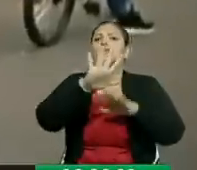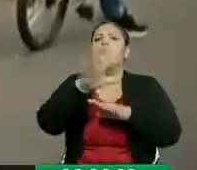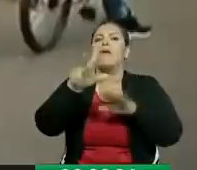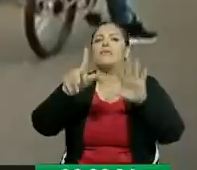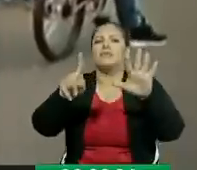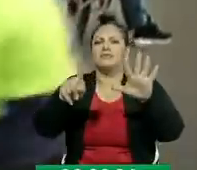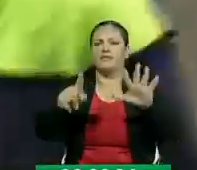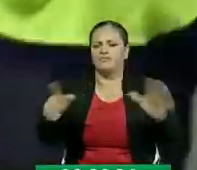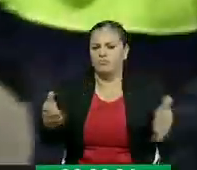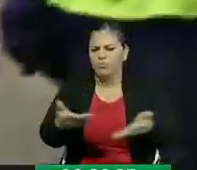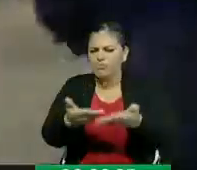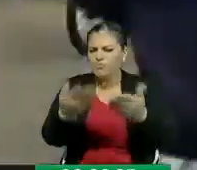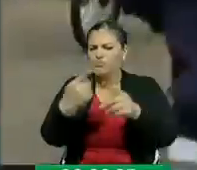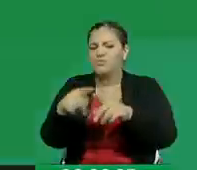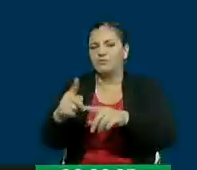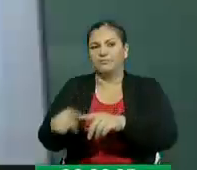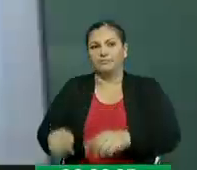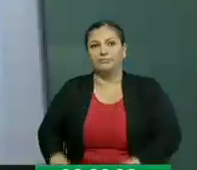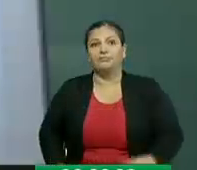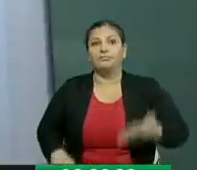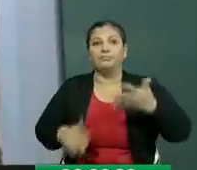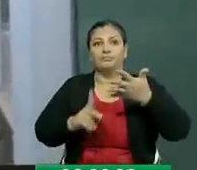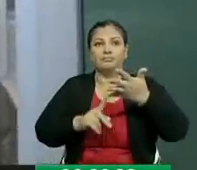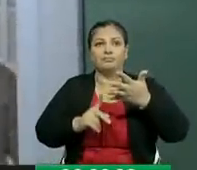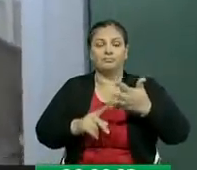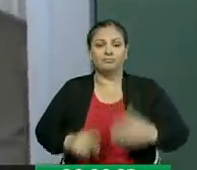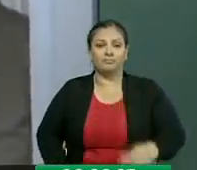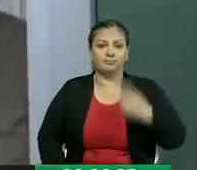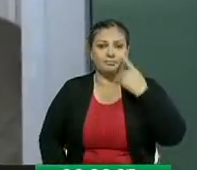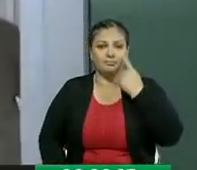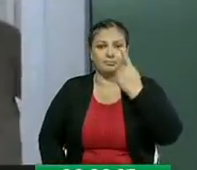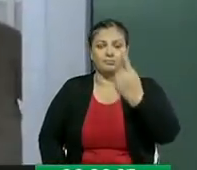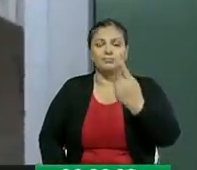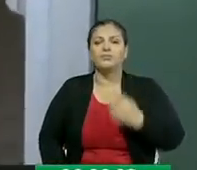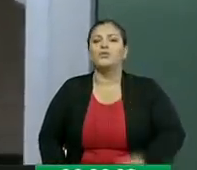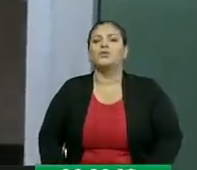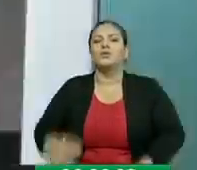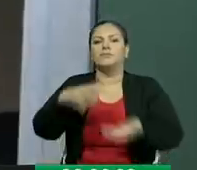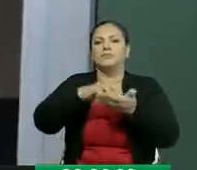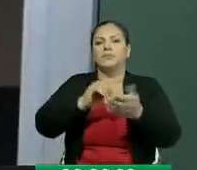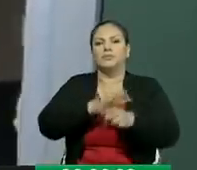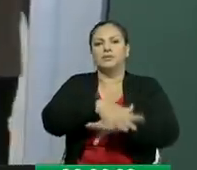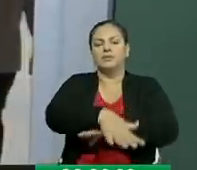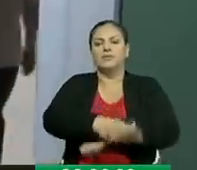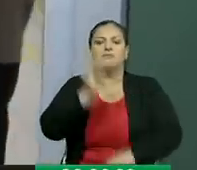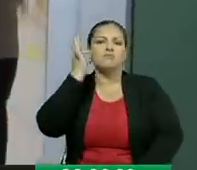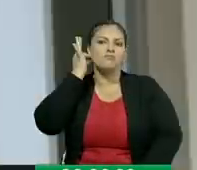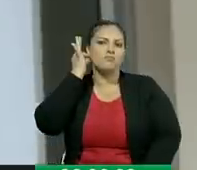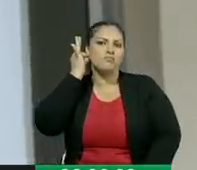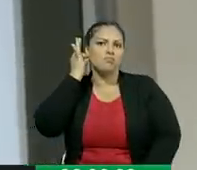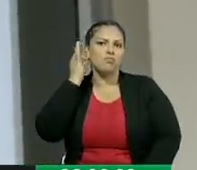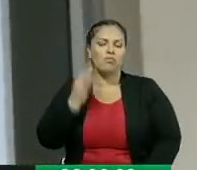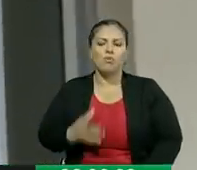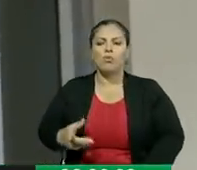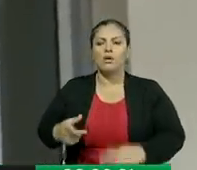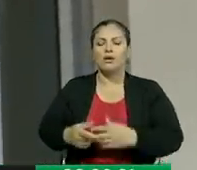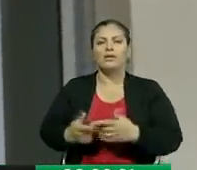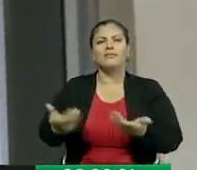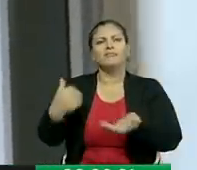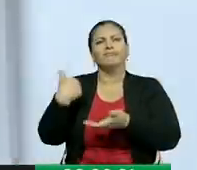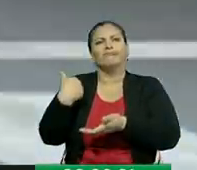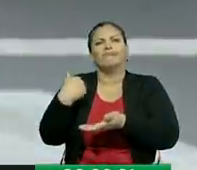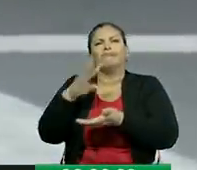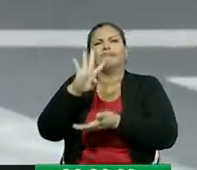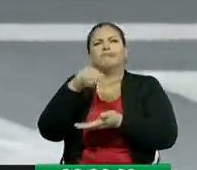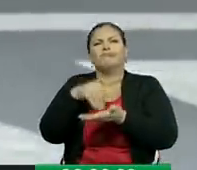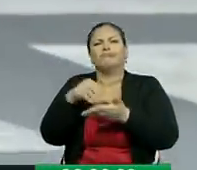años. Una mujer fue gravemente herida al poner resistencia a un robo de aproximadamente $4,000 que trasladaba